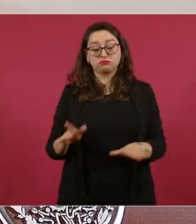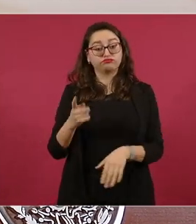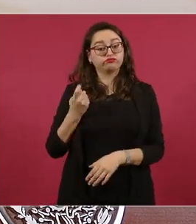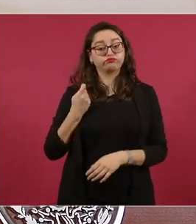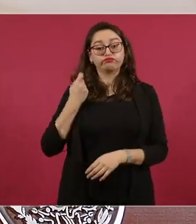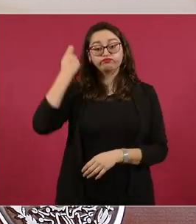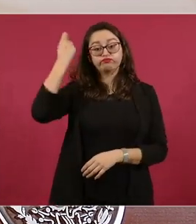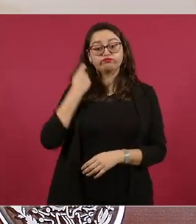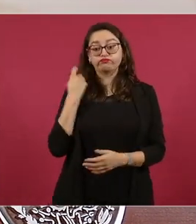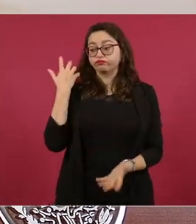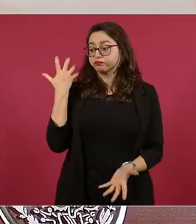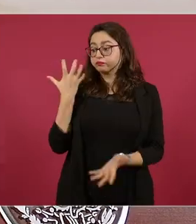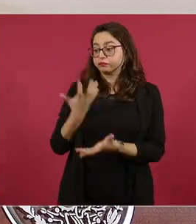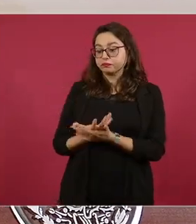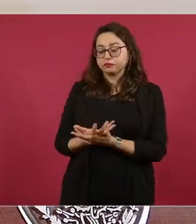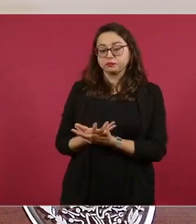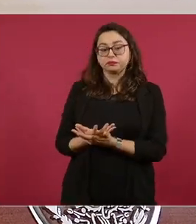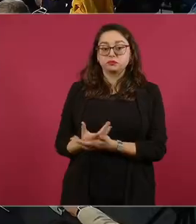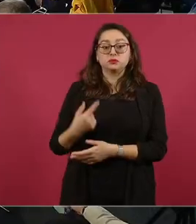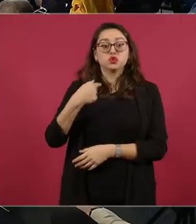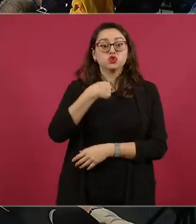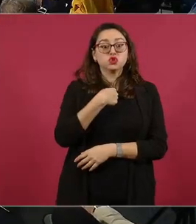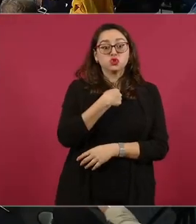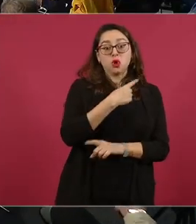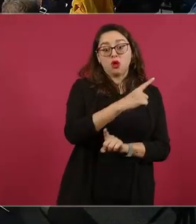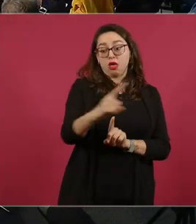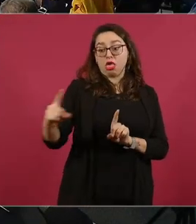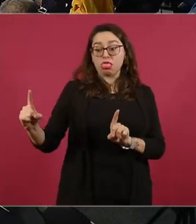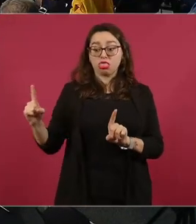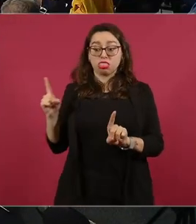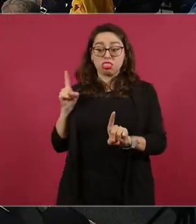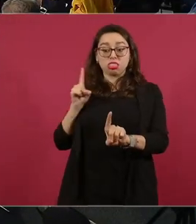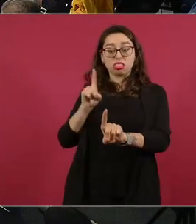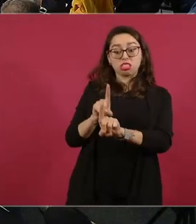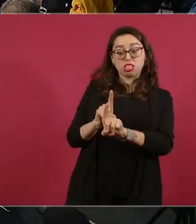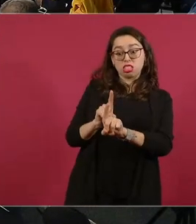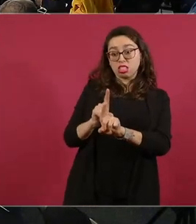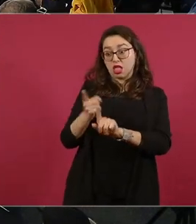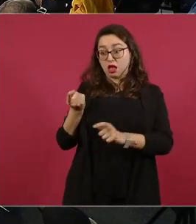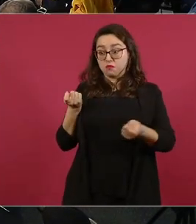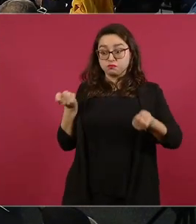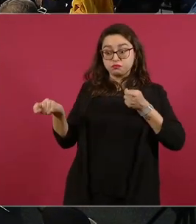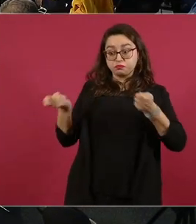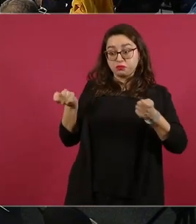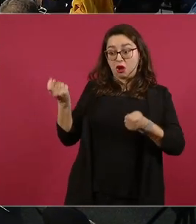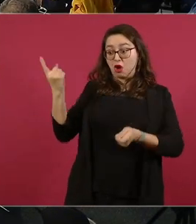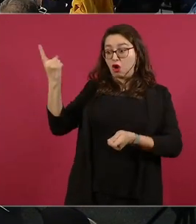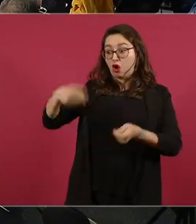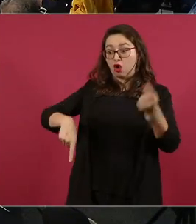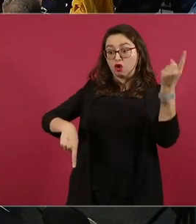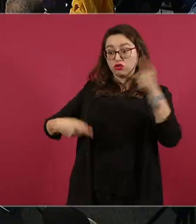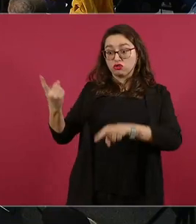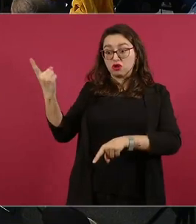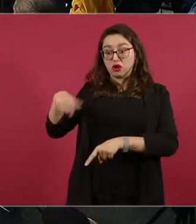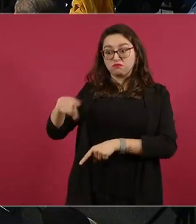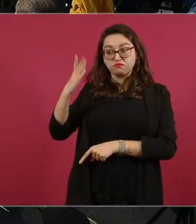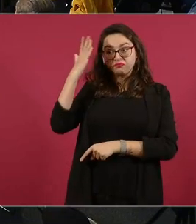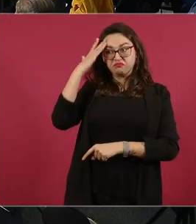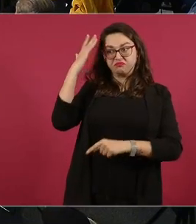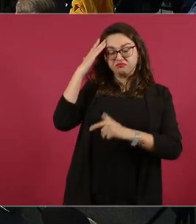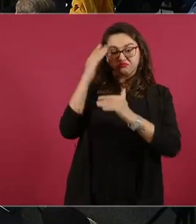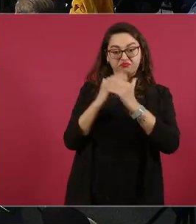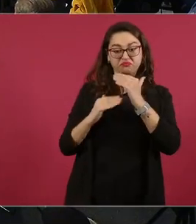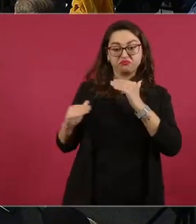yo no quiero ser jefe máximo ni líder moral,